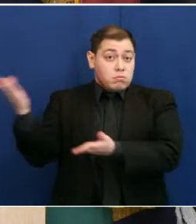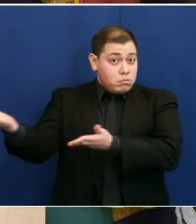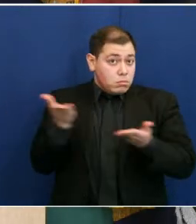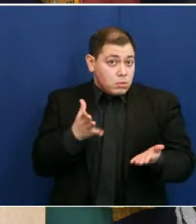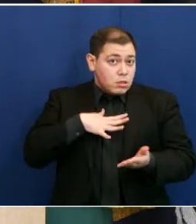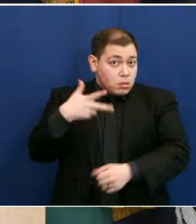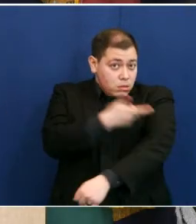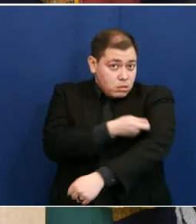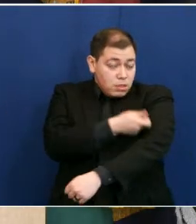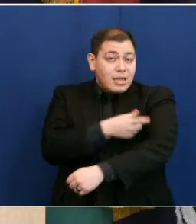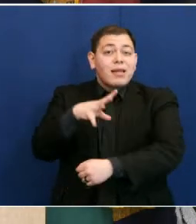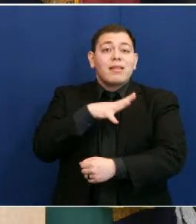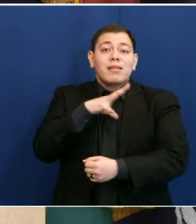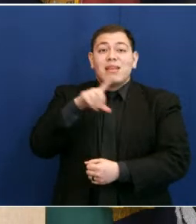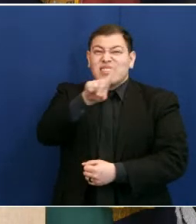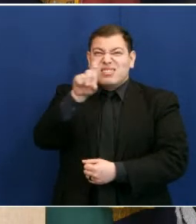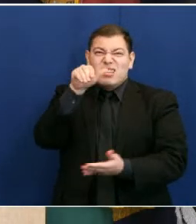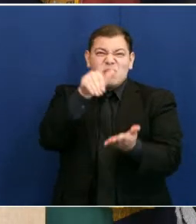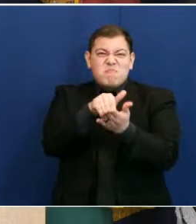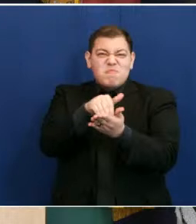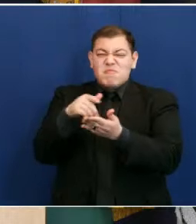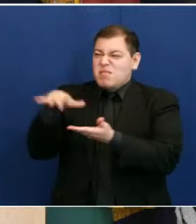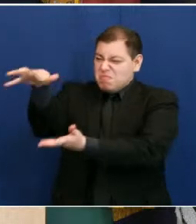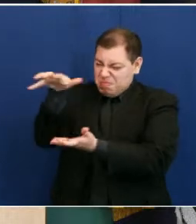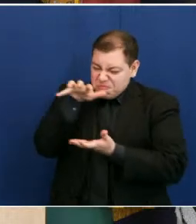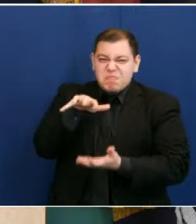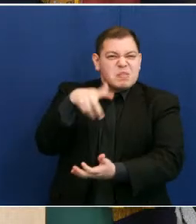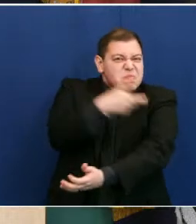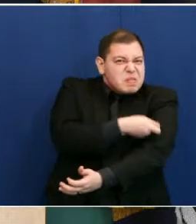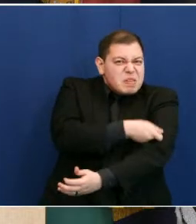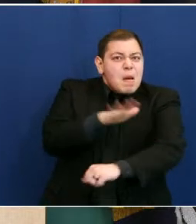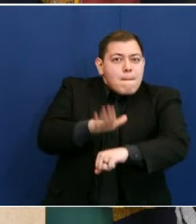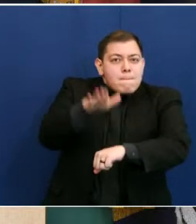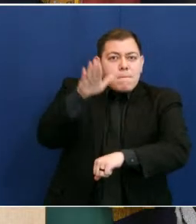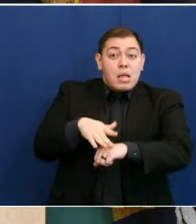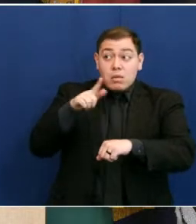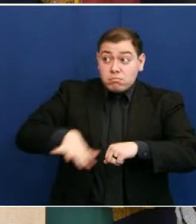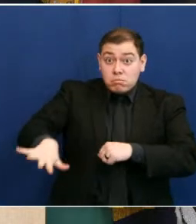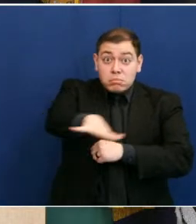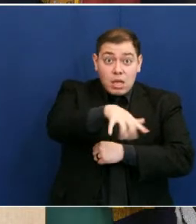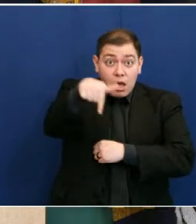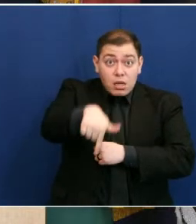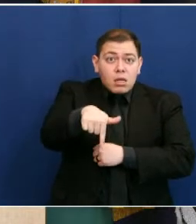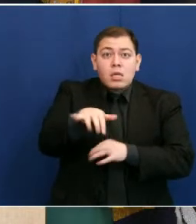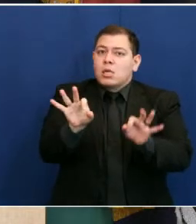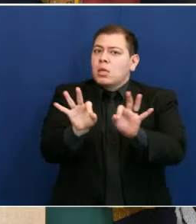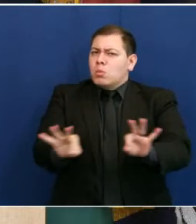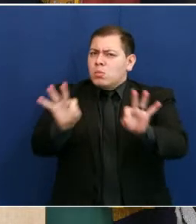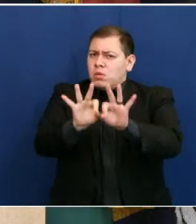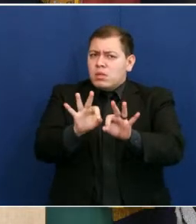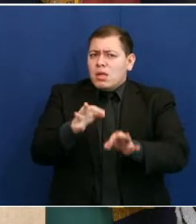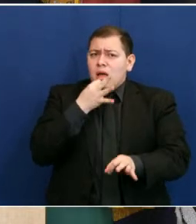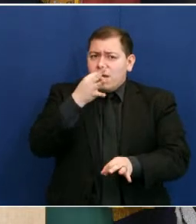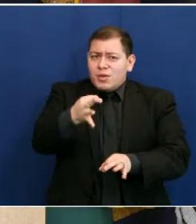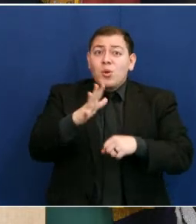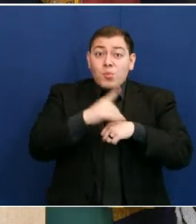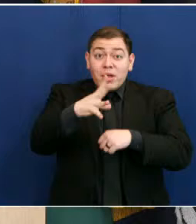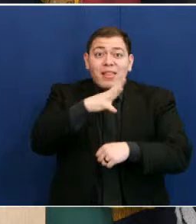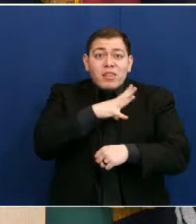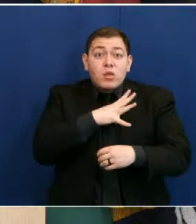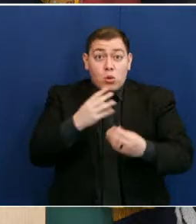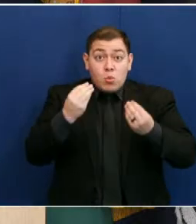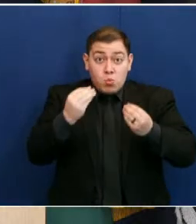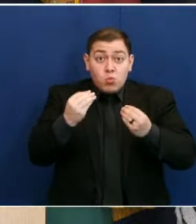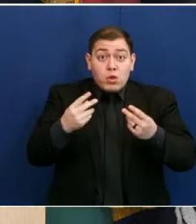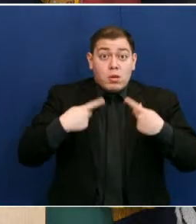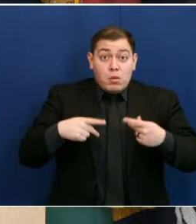100,000 dosis de lo esperado en la región. Y esto es importante porque todavía los casos de COVID y